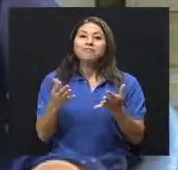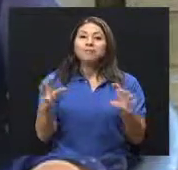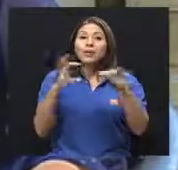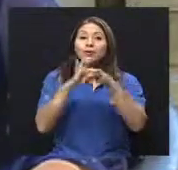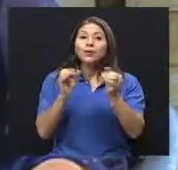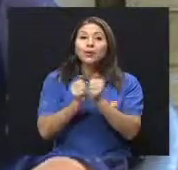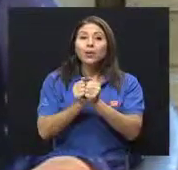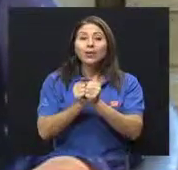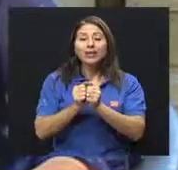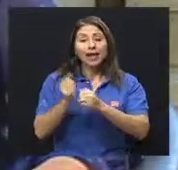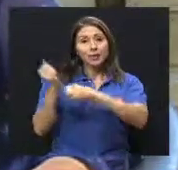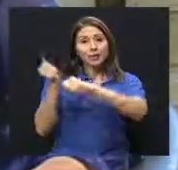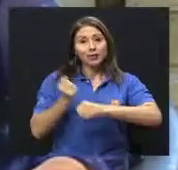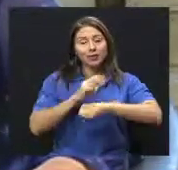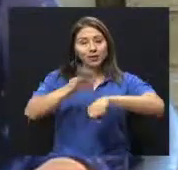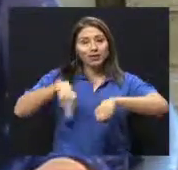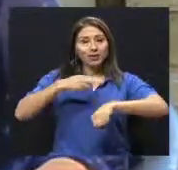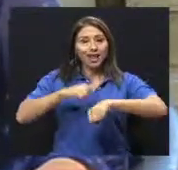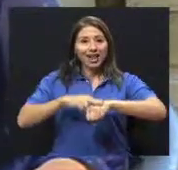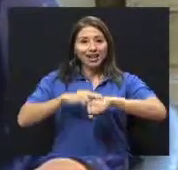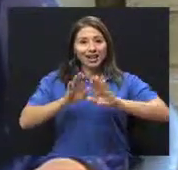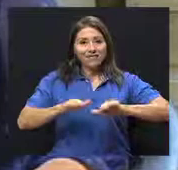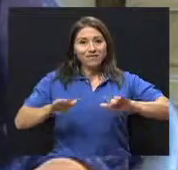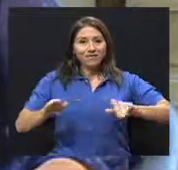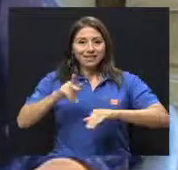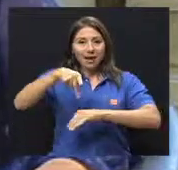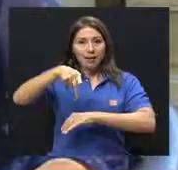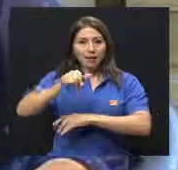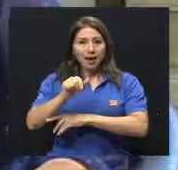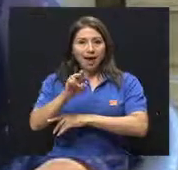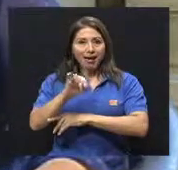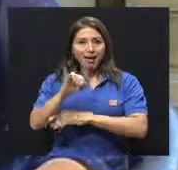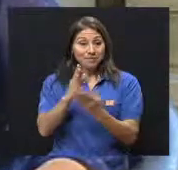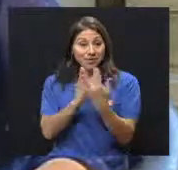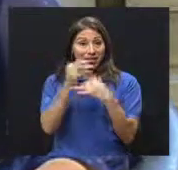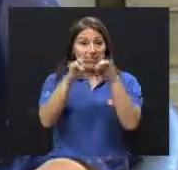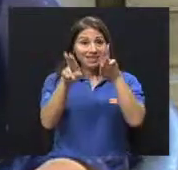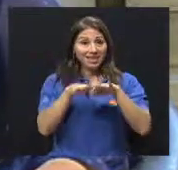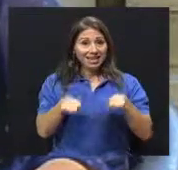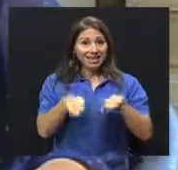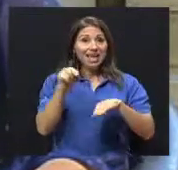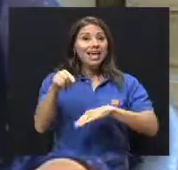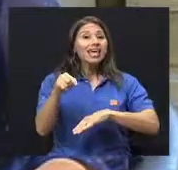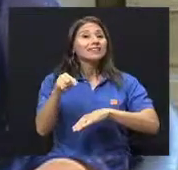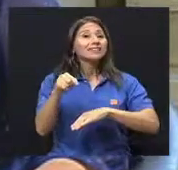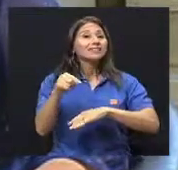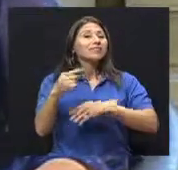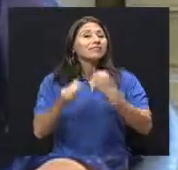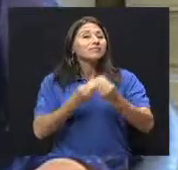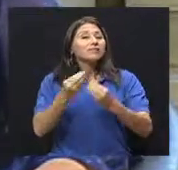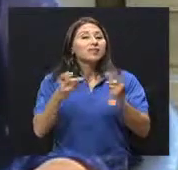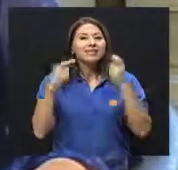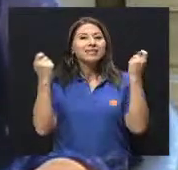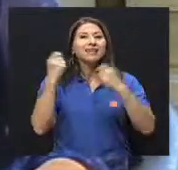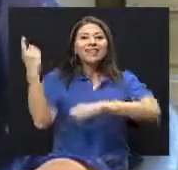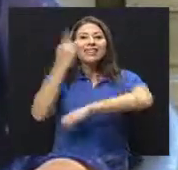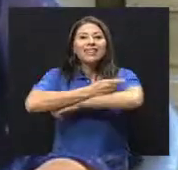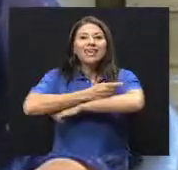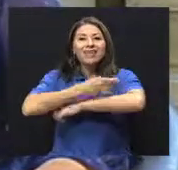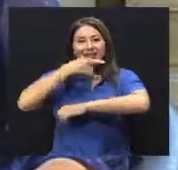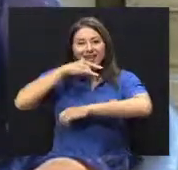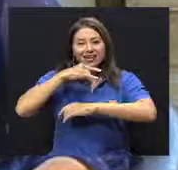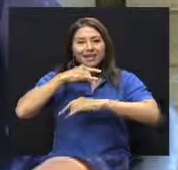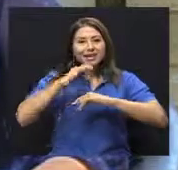que según el Patronato Nacional de la Infancia, PANI, en su página en internet, esta fecha se celebra cada 9 de